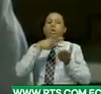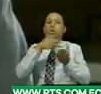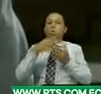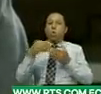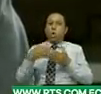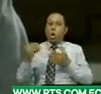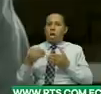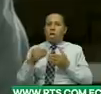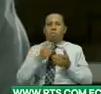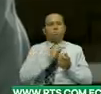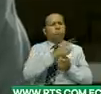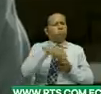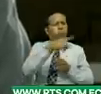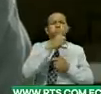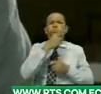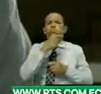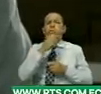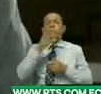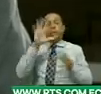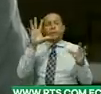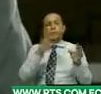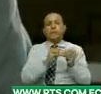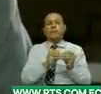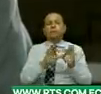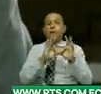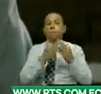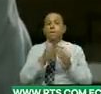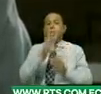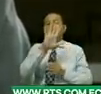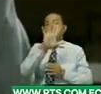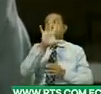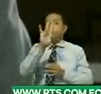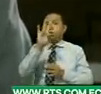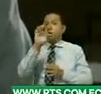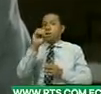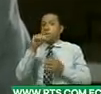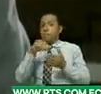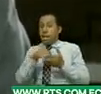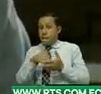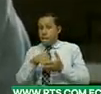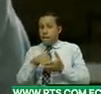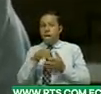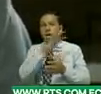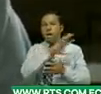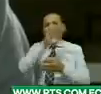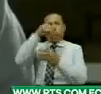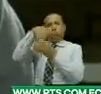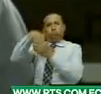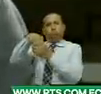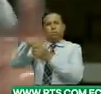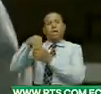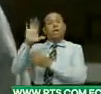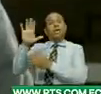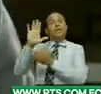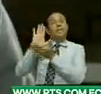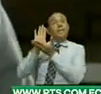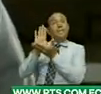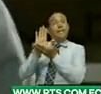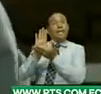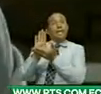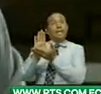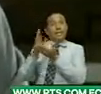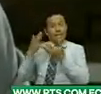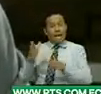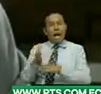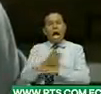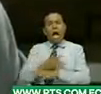a 570 mil familias que están en la base de la seguridad social porque son personas que trabajaron y